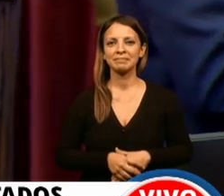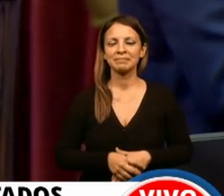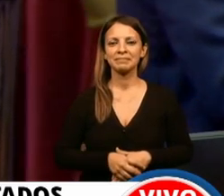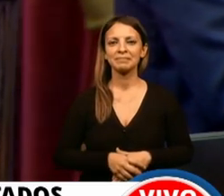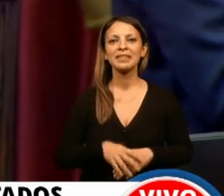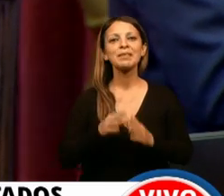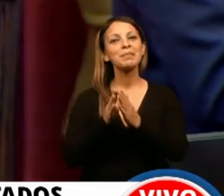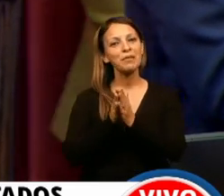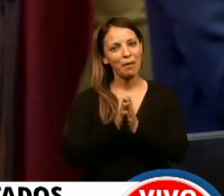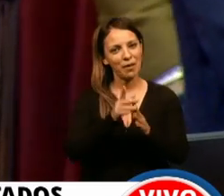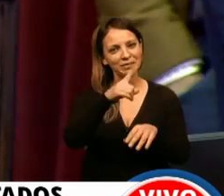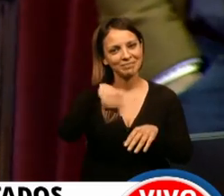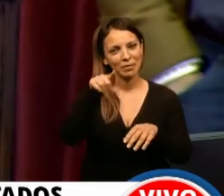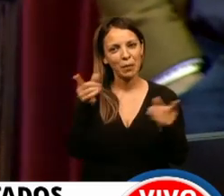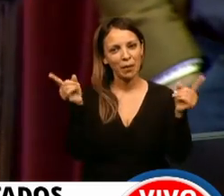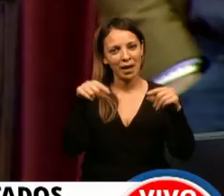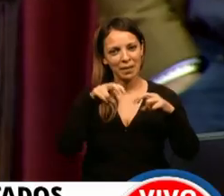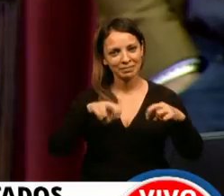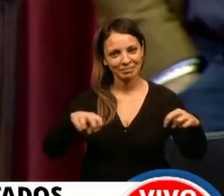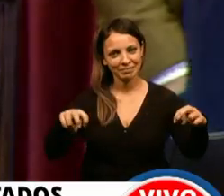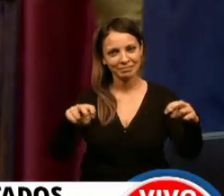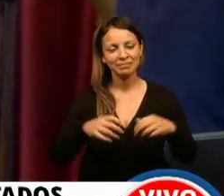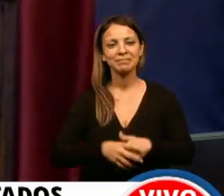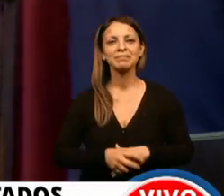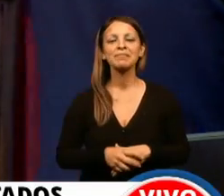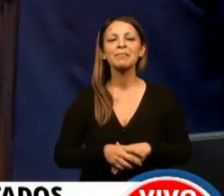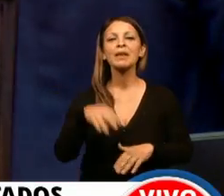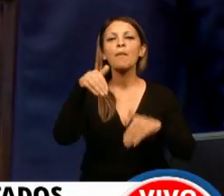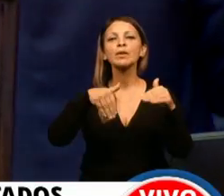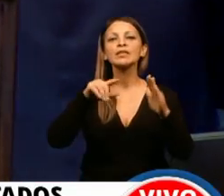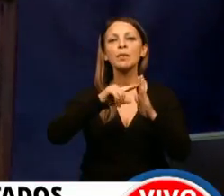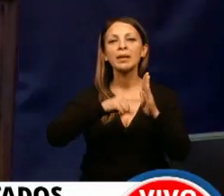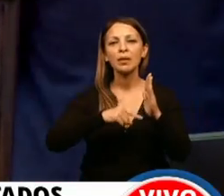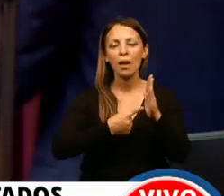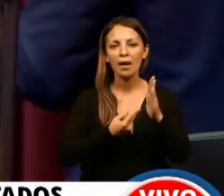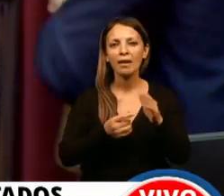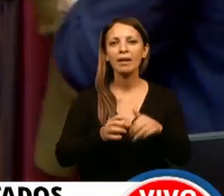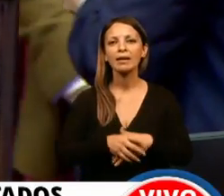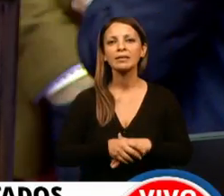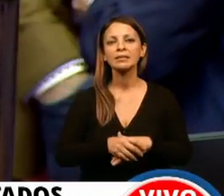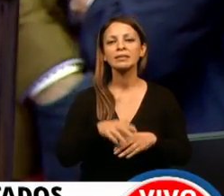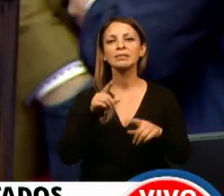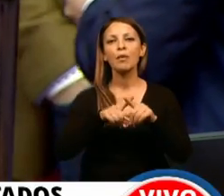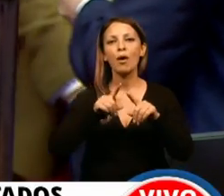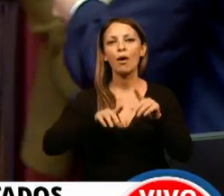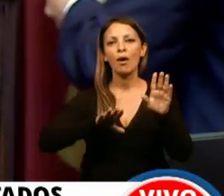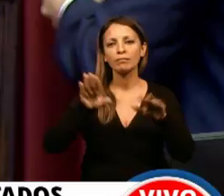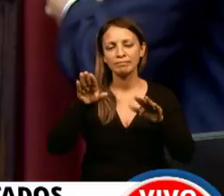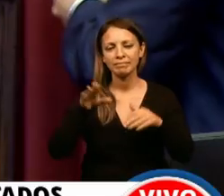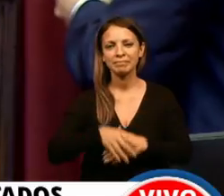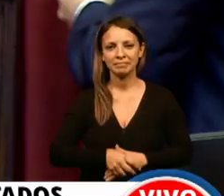así que les pido que tomen a cierto la votación en particular es por signos